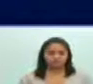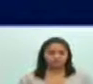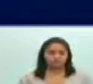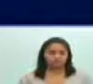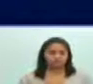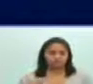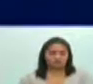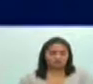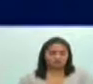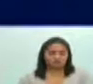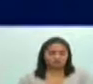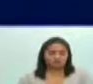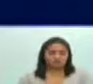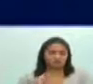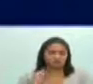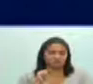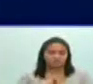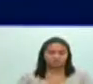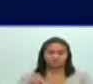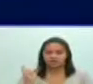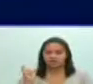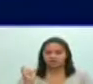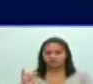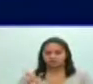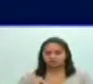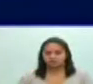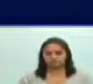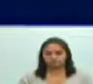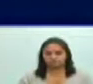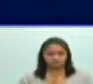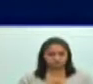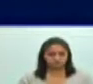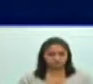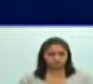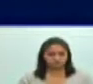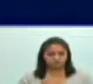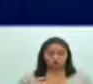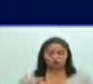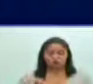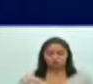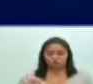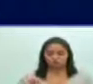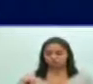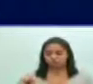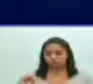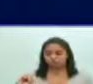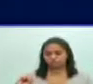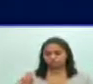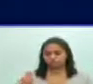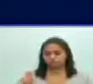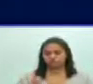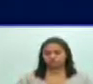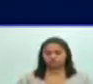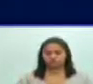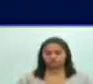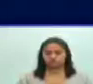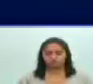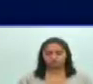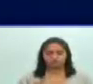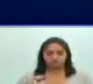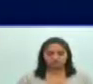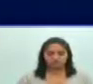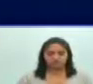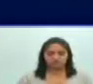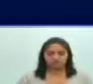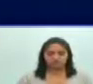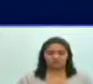o representar al nombre o sustantivo. Pero su esencia es funcional. Él está en lugar del